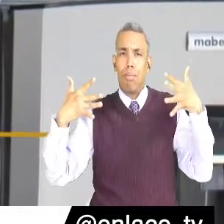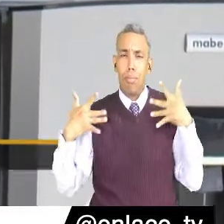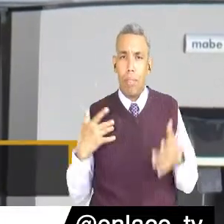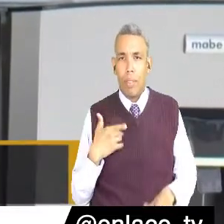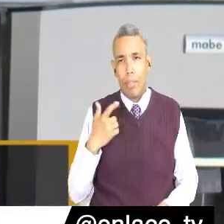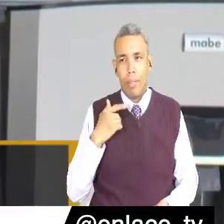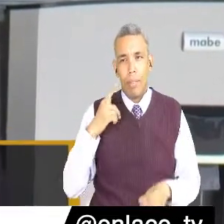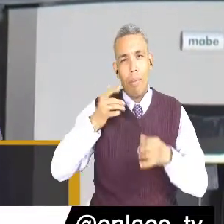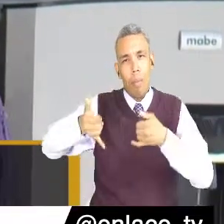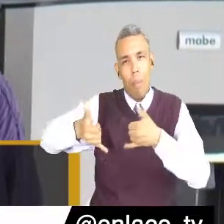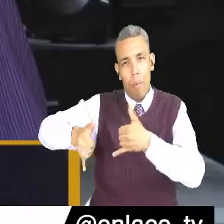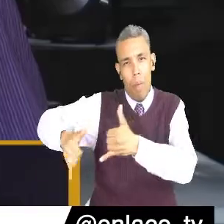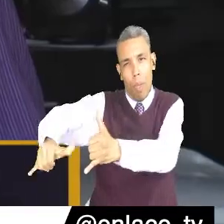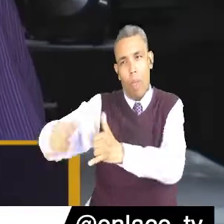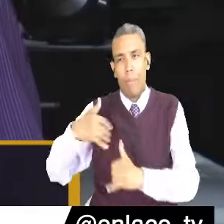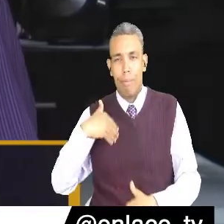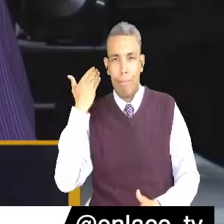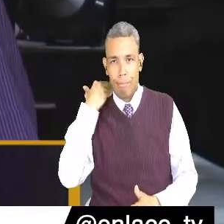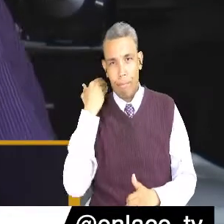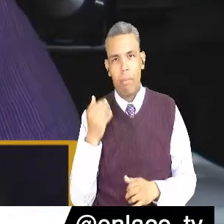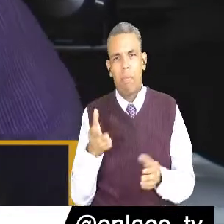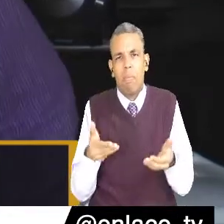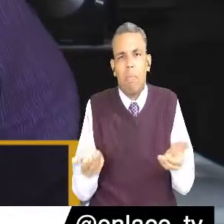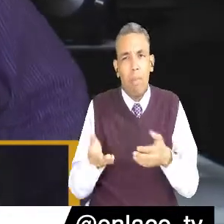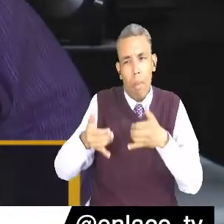Luis Barbosa, un reconocido comerciante de la ciudad que en